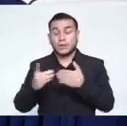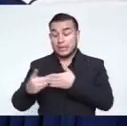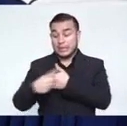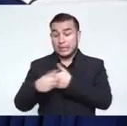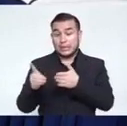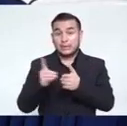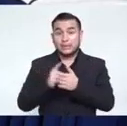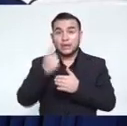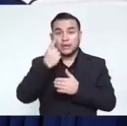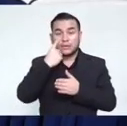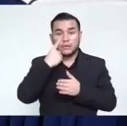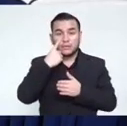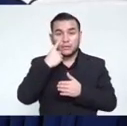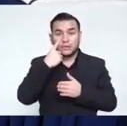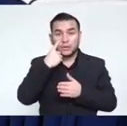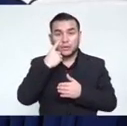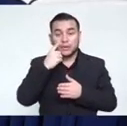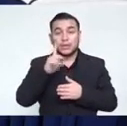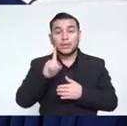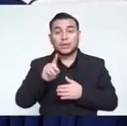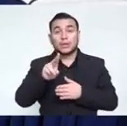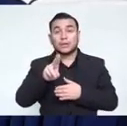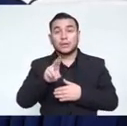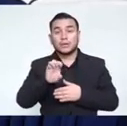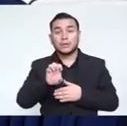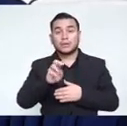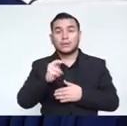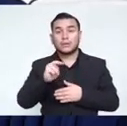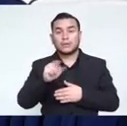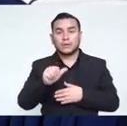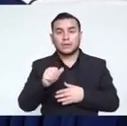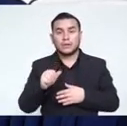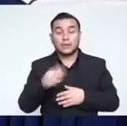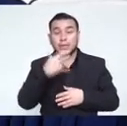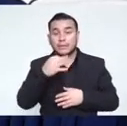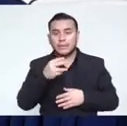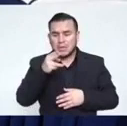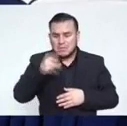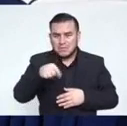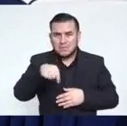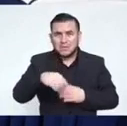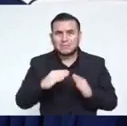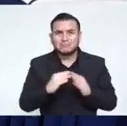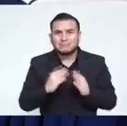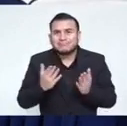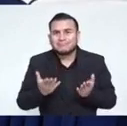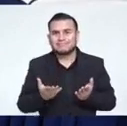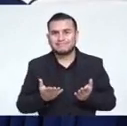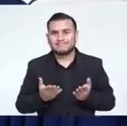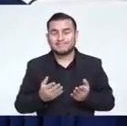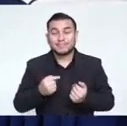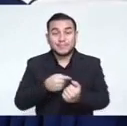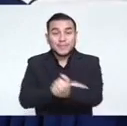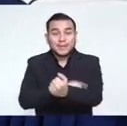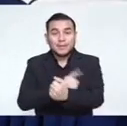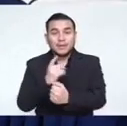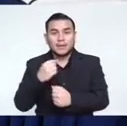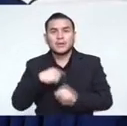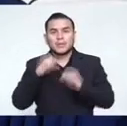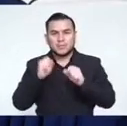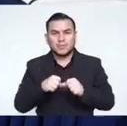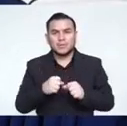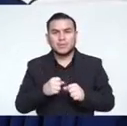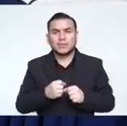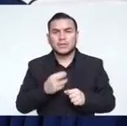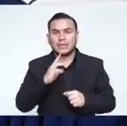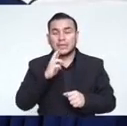auditorio Dueñas tiene otra validez de lo que se pueda hablar aquí o en otro lugar, pues entonces me podría retractar.